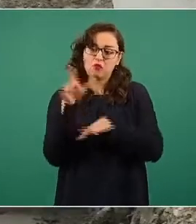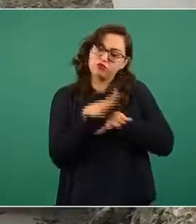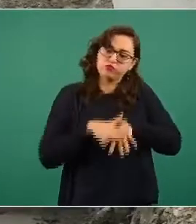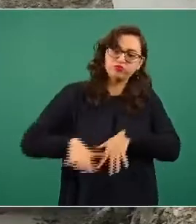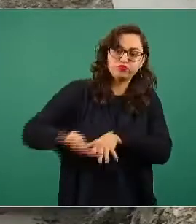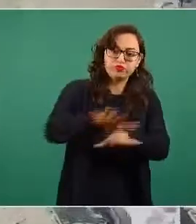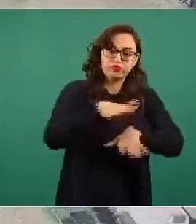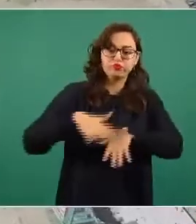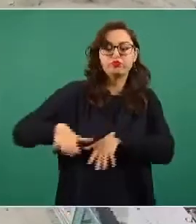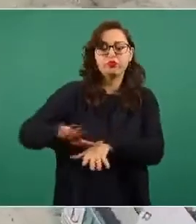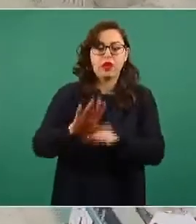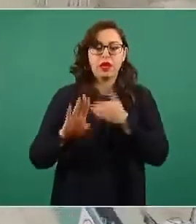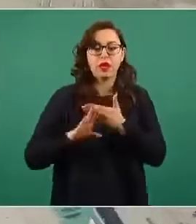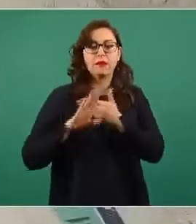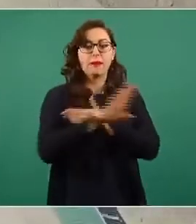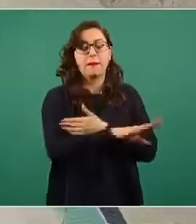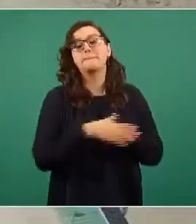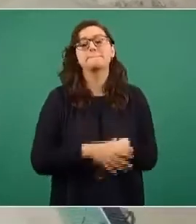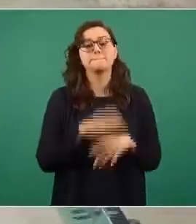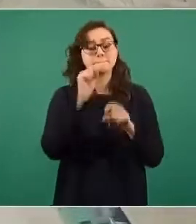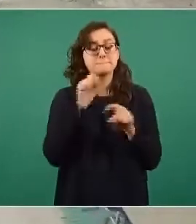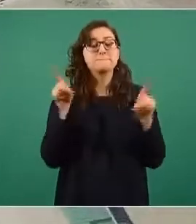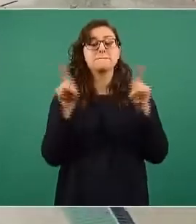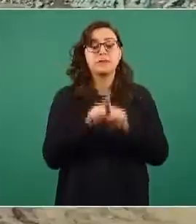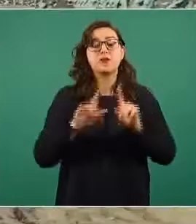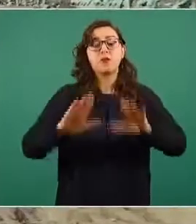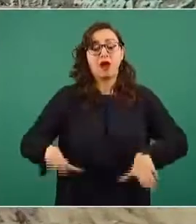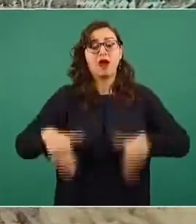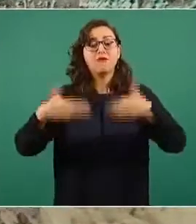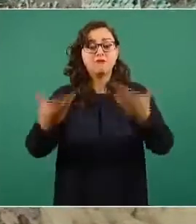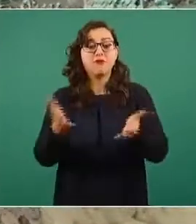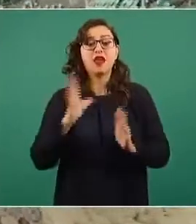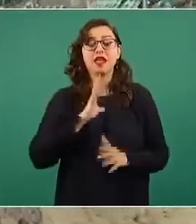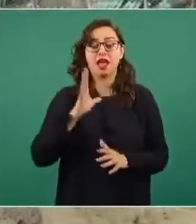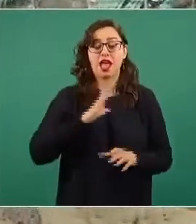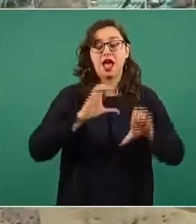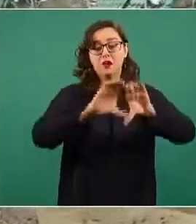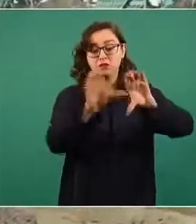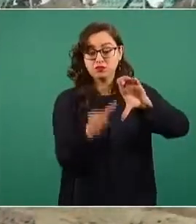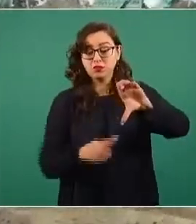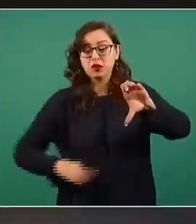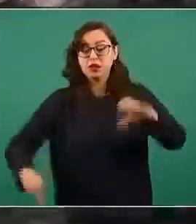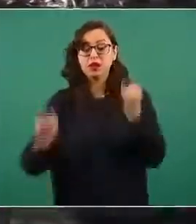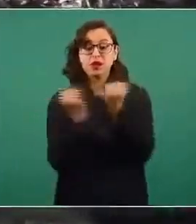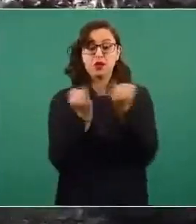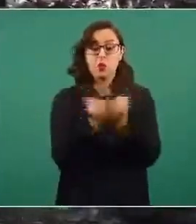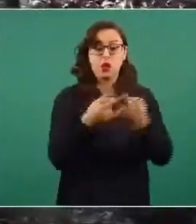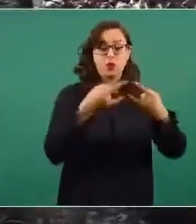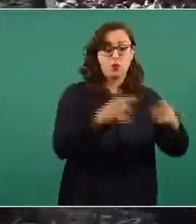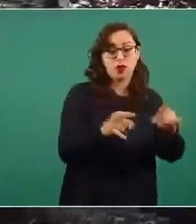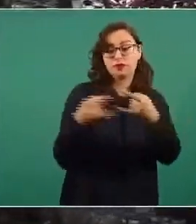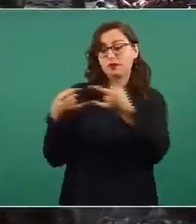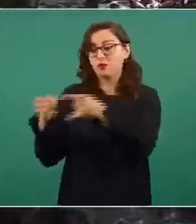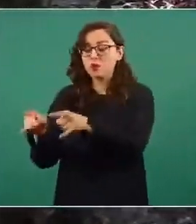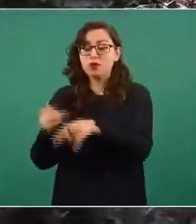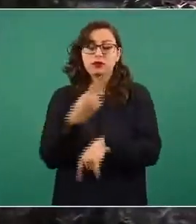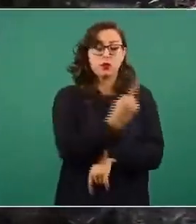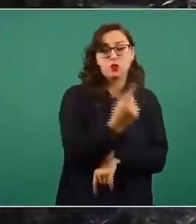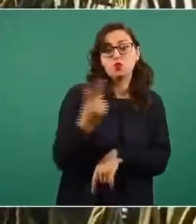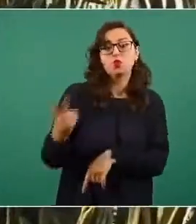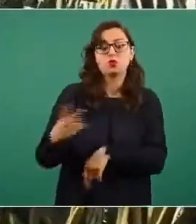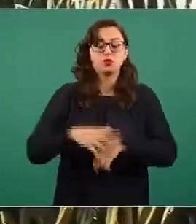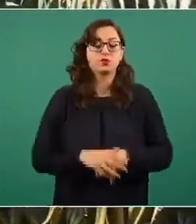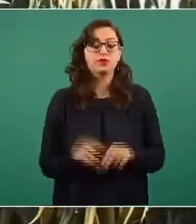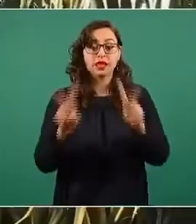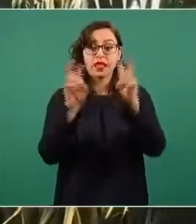drenaje y conformación del carril vial exterior de incorporación de las puertas de acceso 1 y 2. En materia de sustentabilidad, cada día aumenta